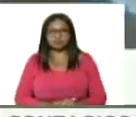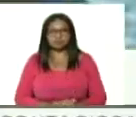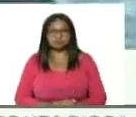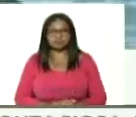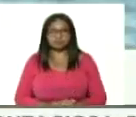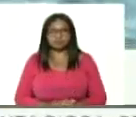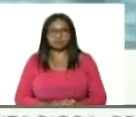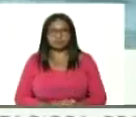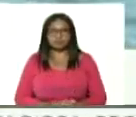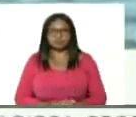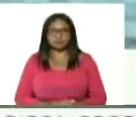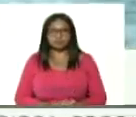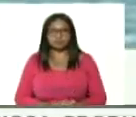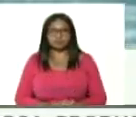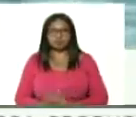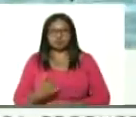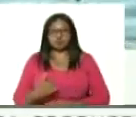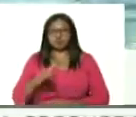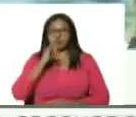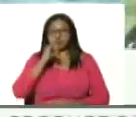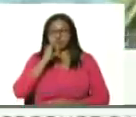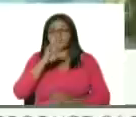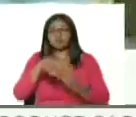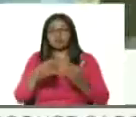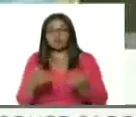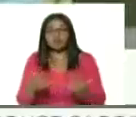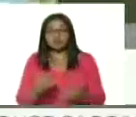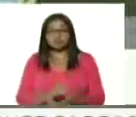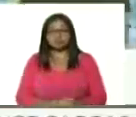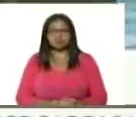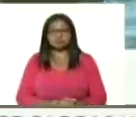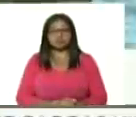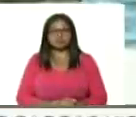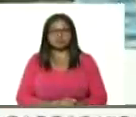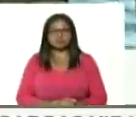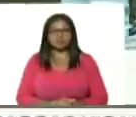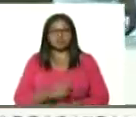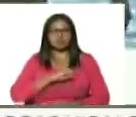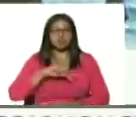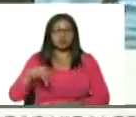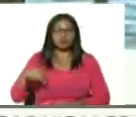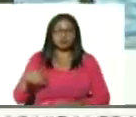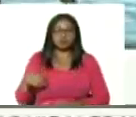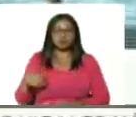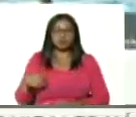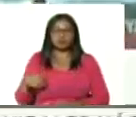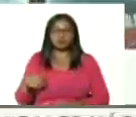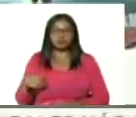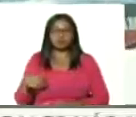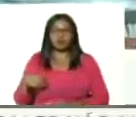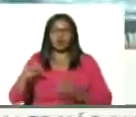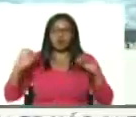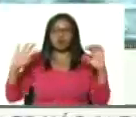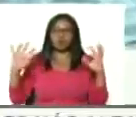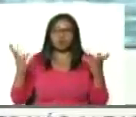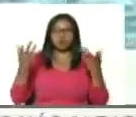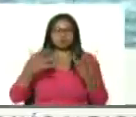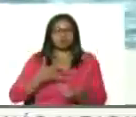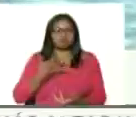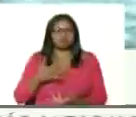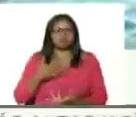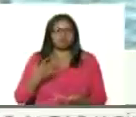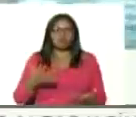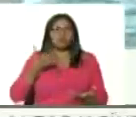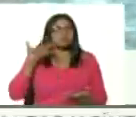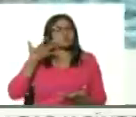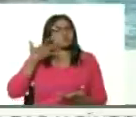Le informo, para nosotros ha sido glorioso porque